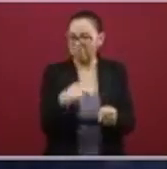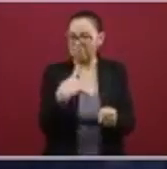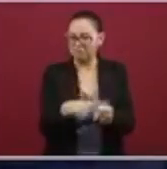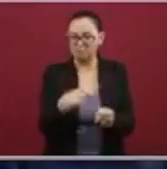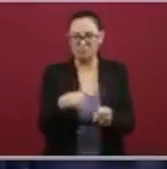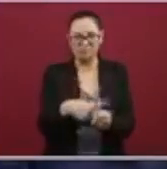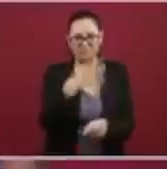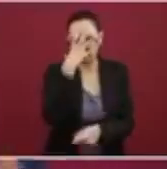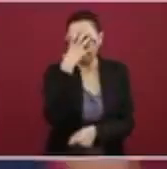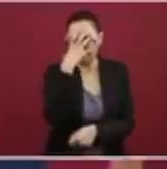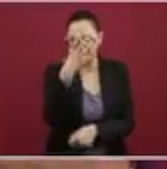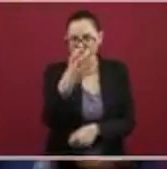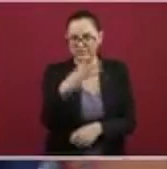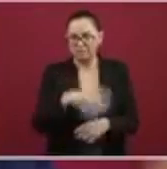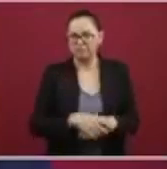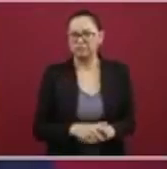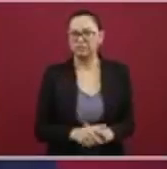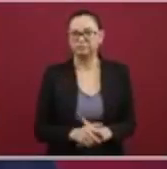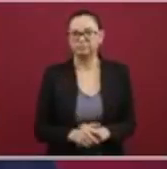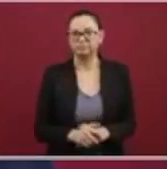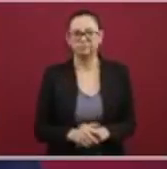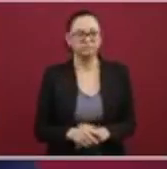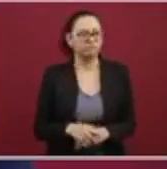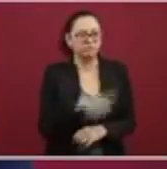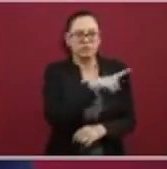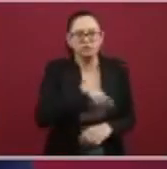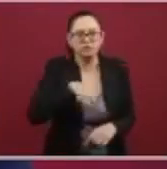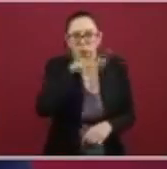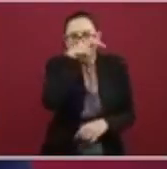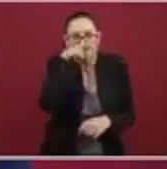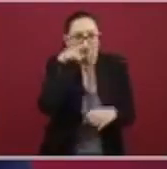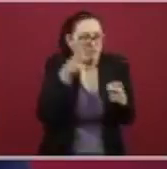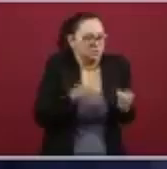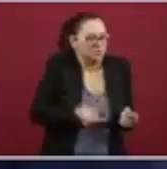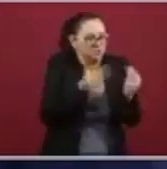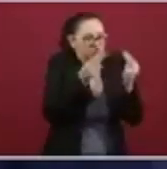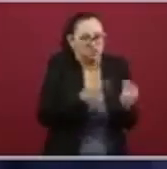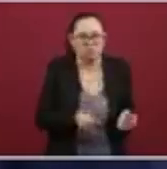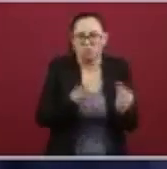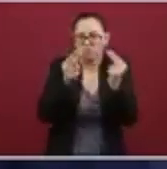Todo mundo ofreciendo negocios